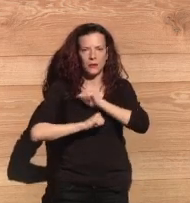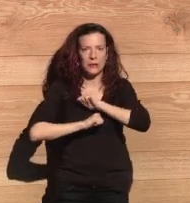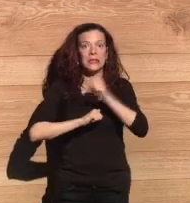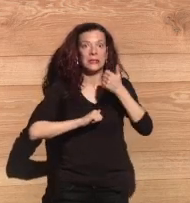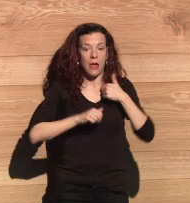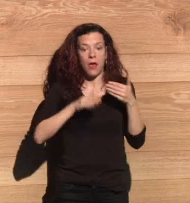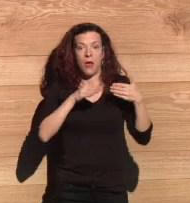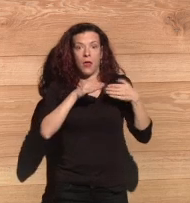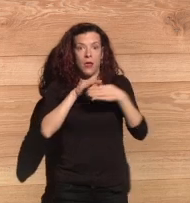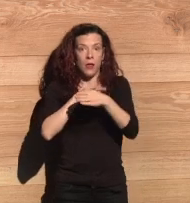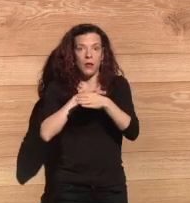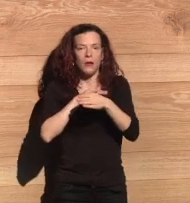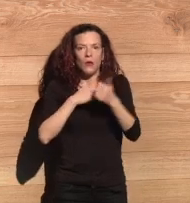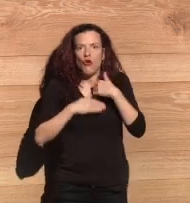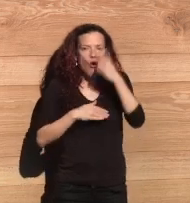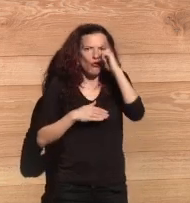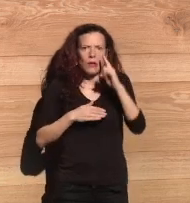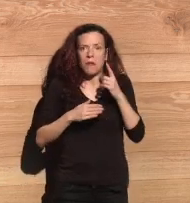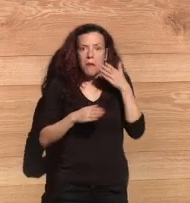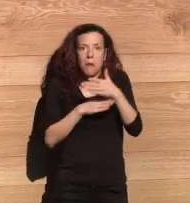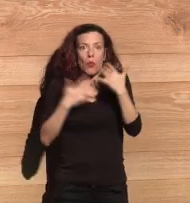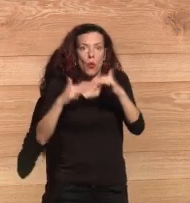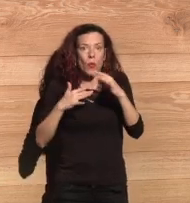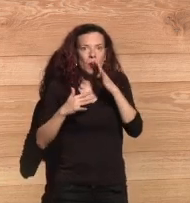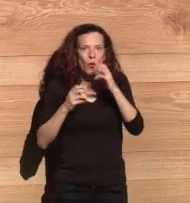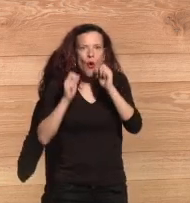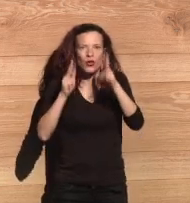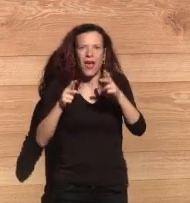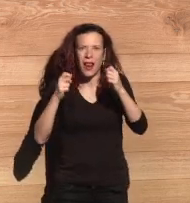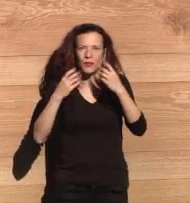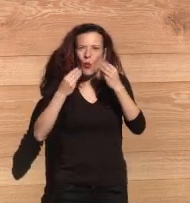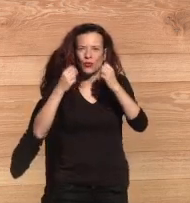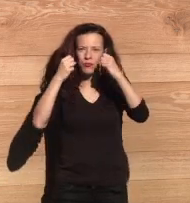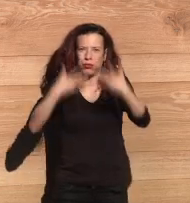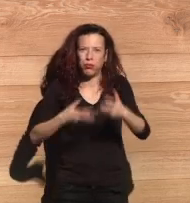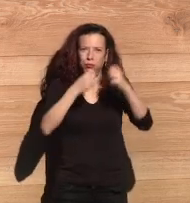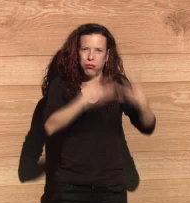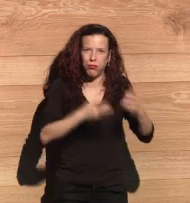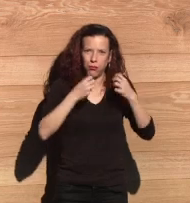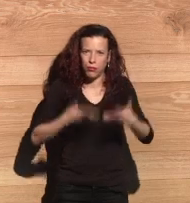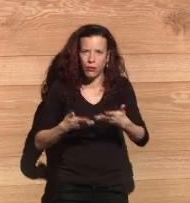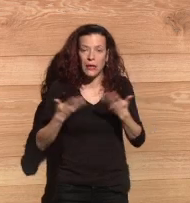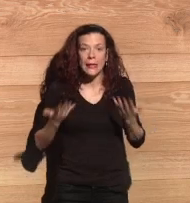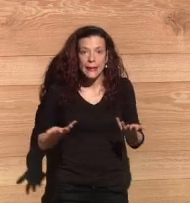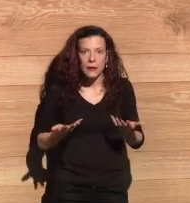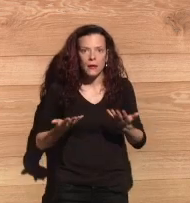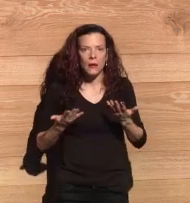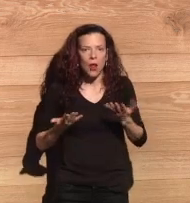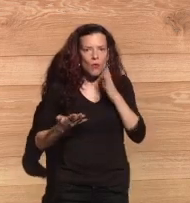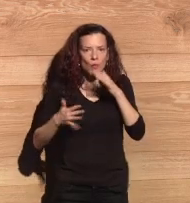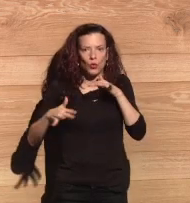entramos y tampoco no sabía a dónde iba a quedar. Los hoteles estaban caídos, ¿no? Y eso pasa así. Entonces,